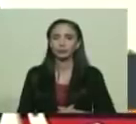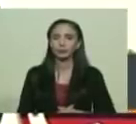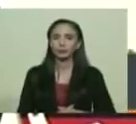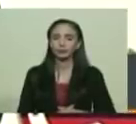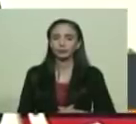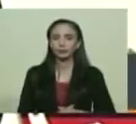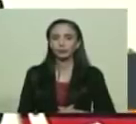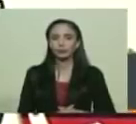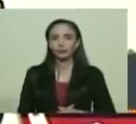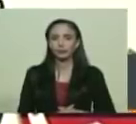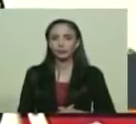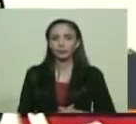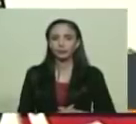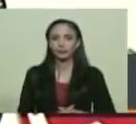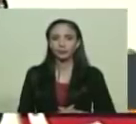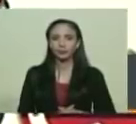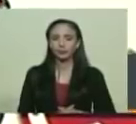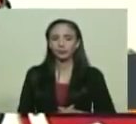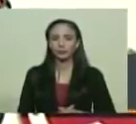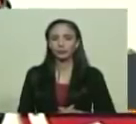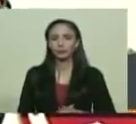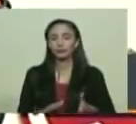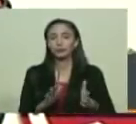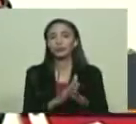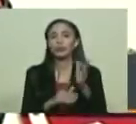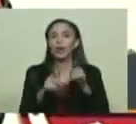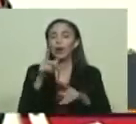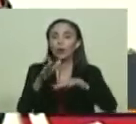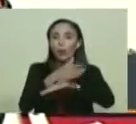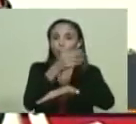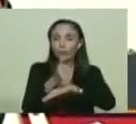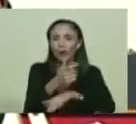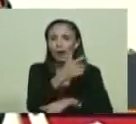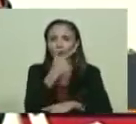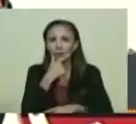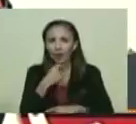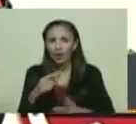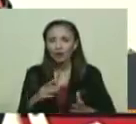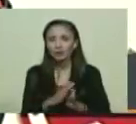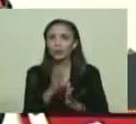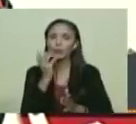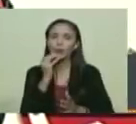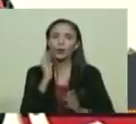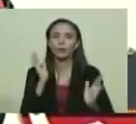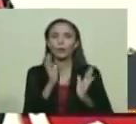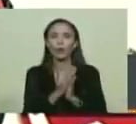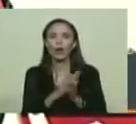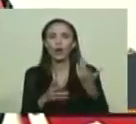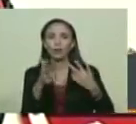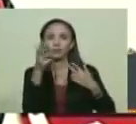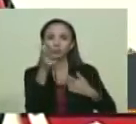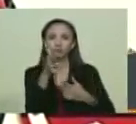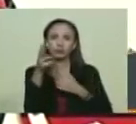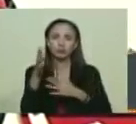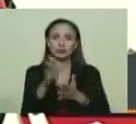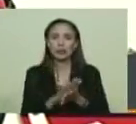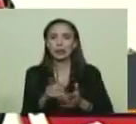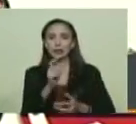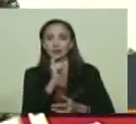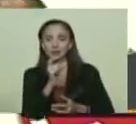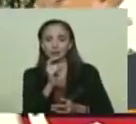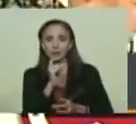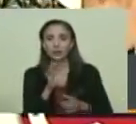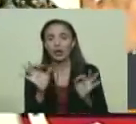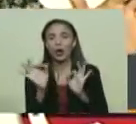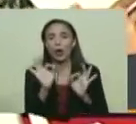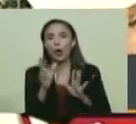desde el más simple, hasta los delitos más complejos, más violentos o más sagaces, como